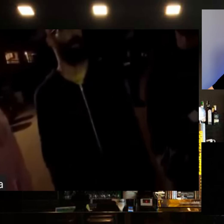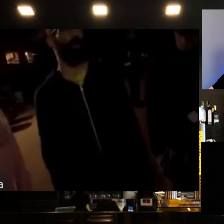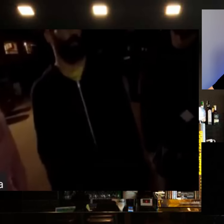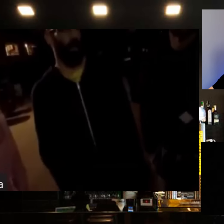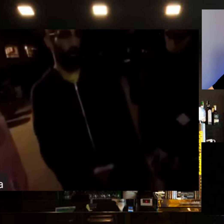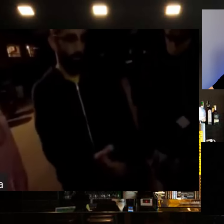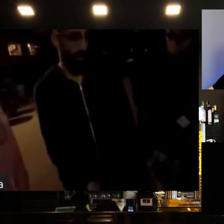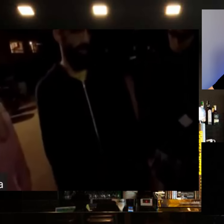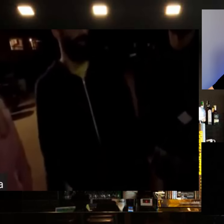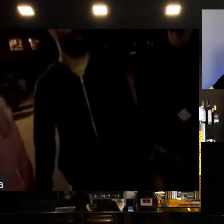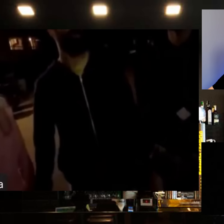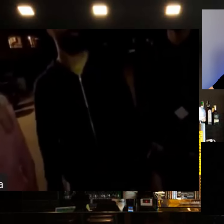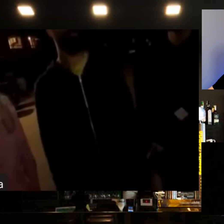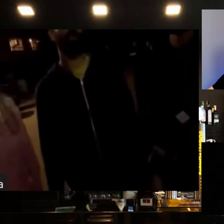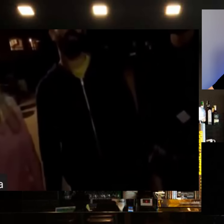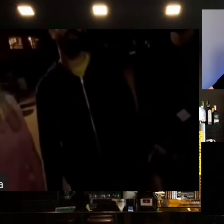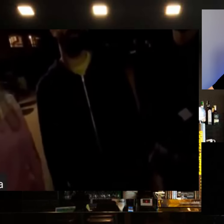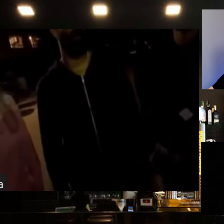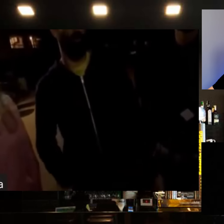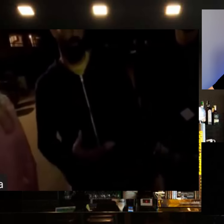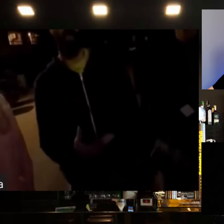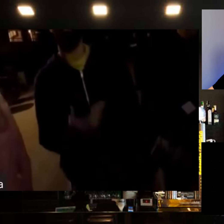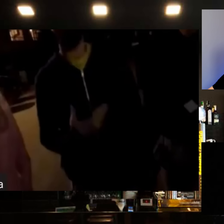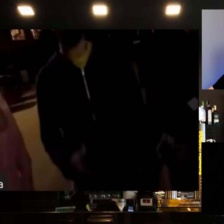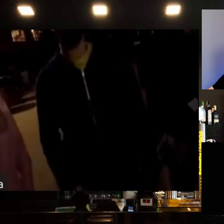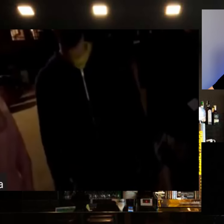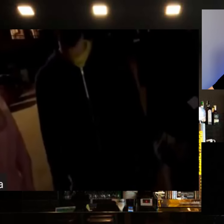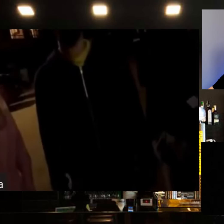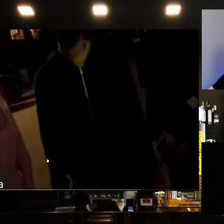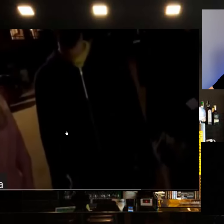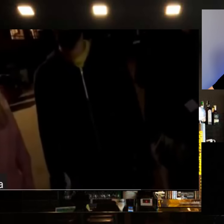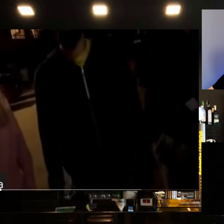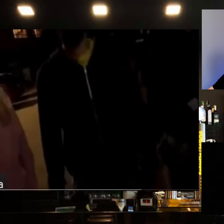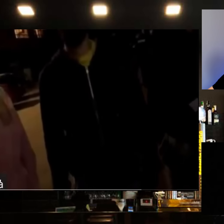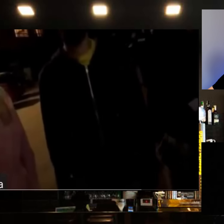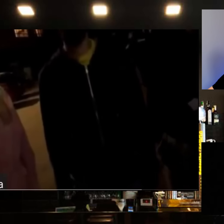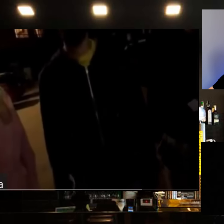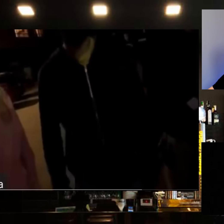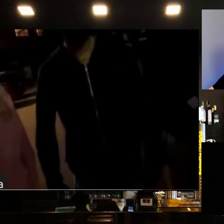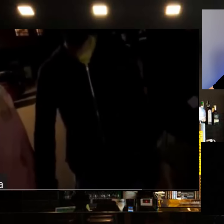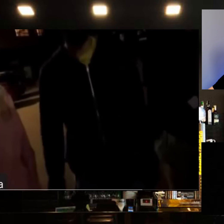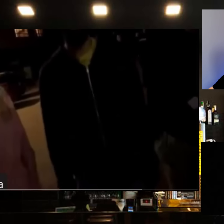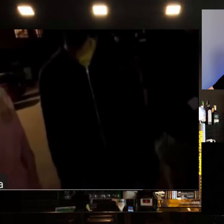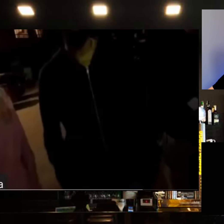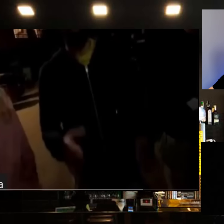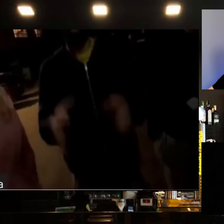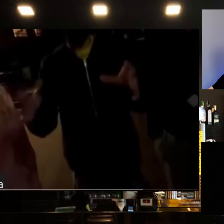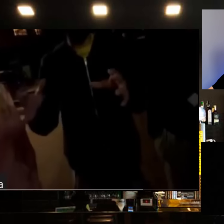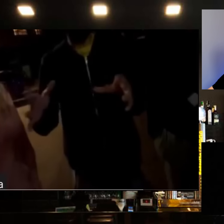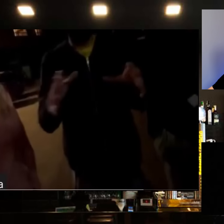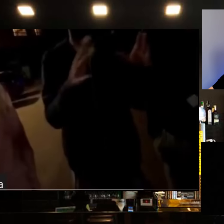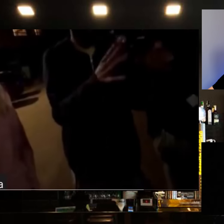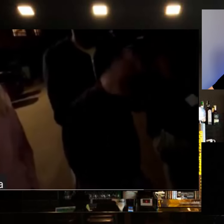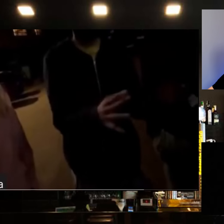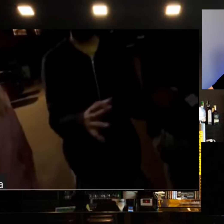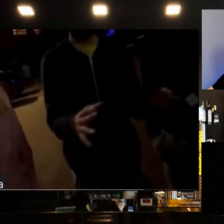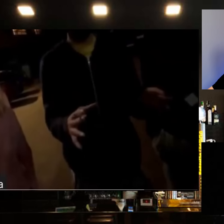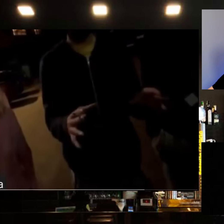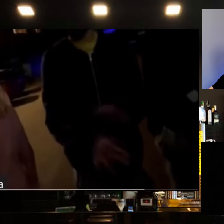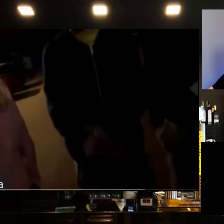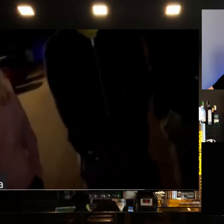barro pero pero vamos a ver pero pero pero se han dejado abandonados completamente toal cuando quieran 50 camiones por cada